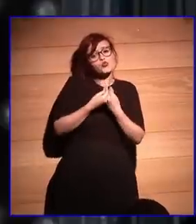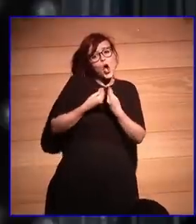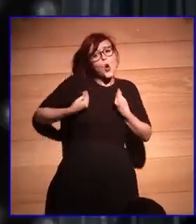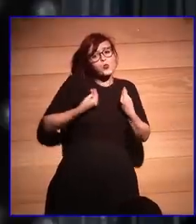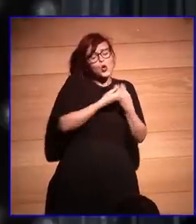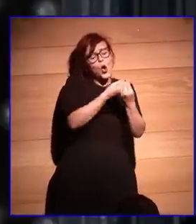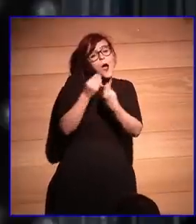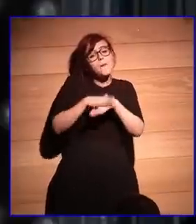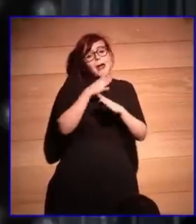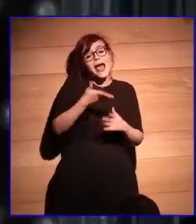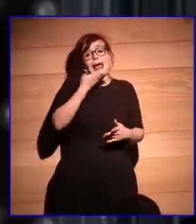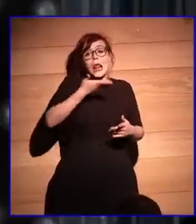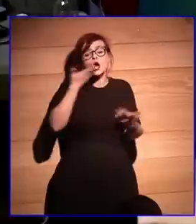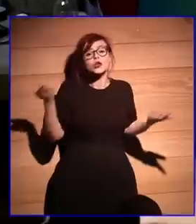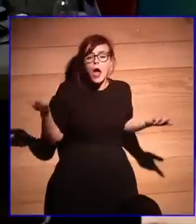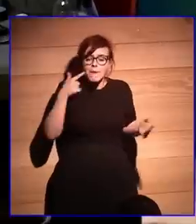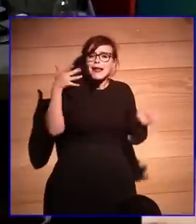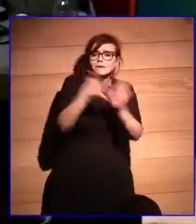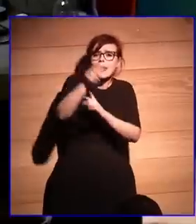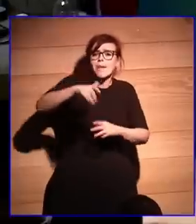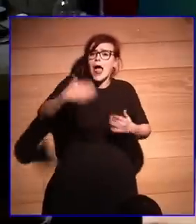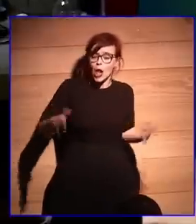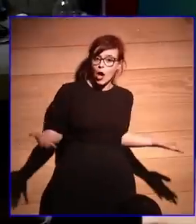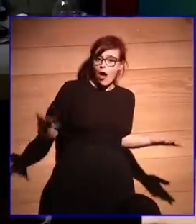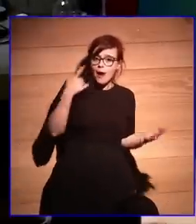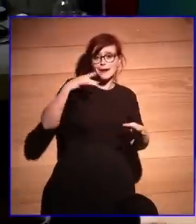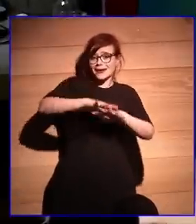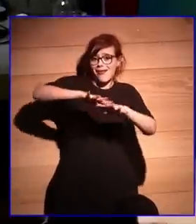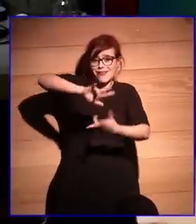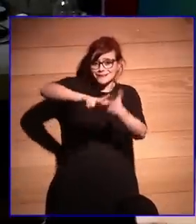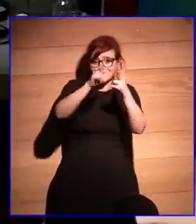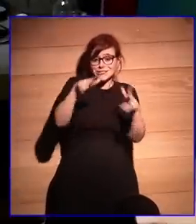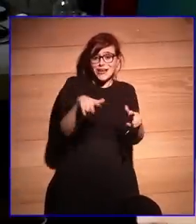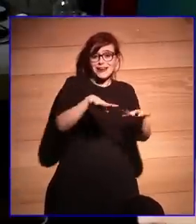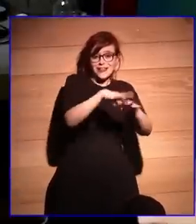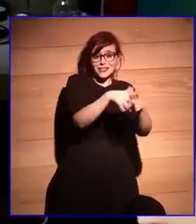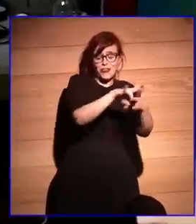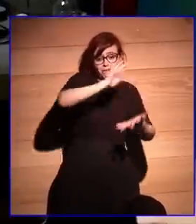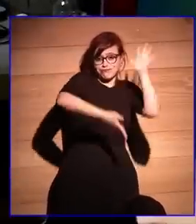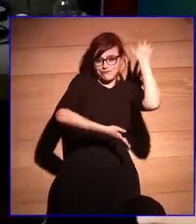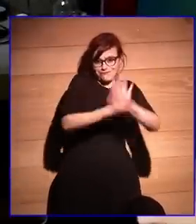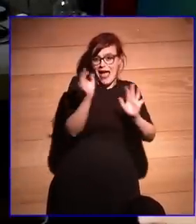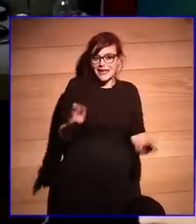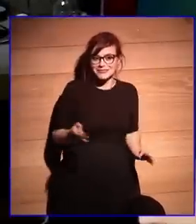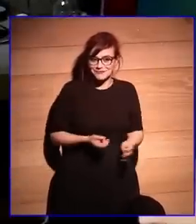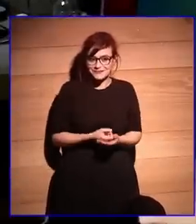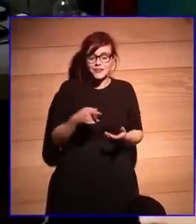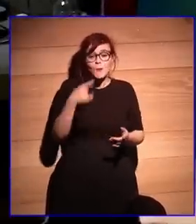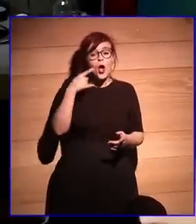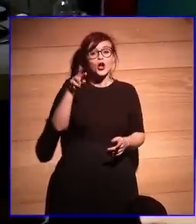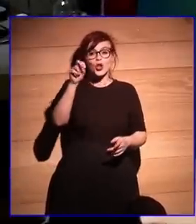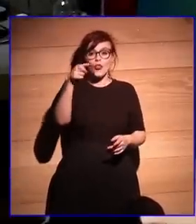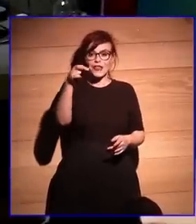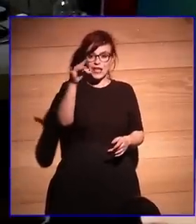esta parte ya. Ya, pero es que hay que definir un poquito. Arden las redes. Hay que definir un poquito a Gandhi. Quiero decir que todo lo que ha dicho